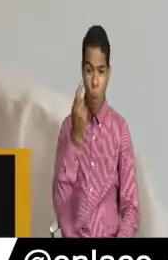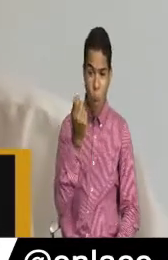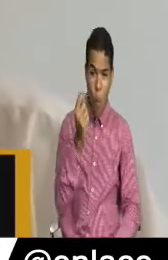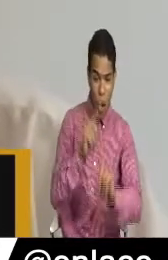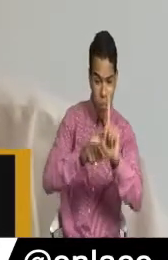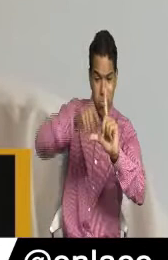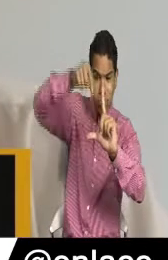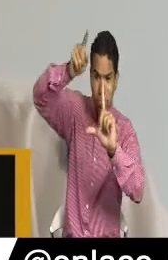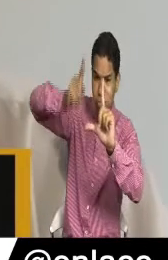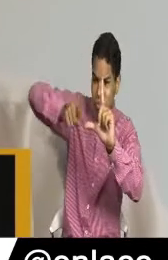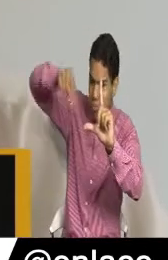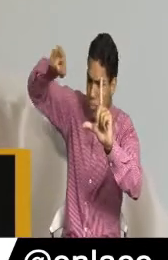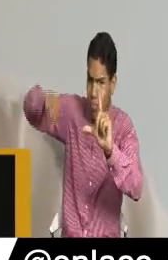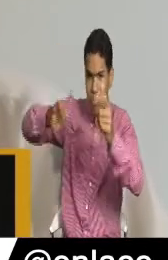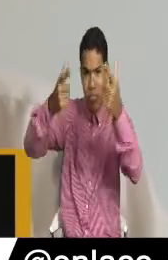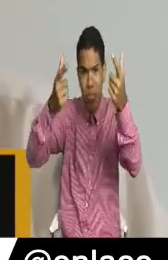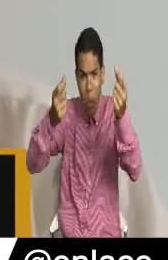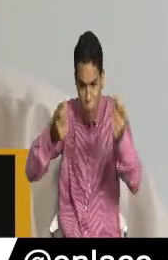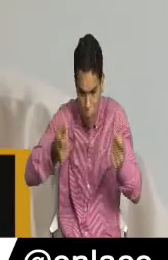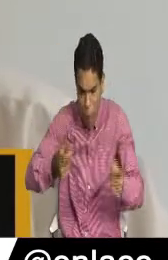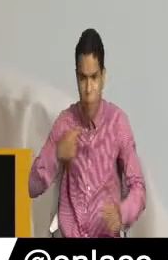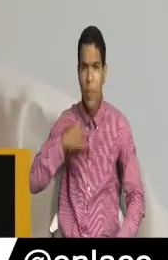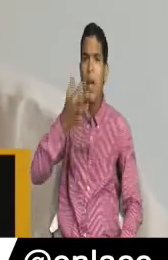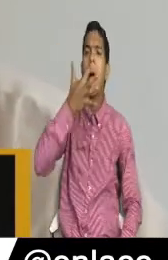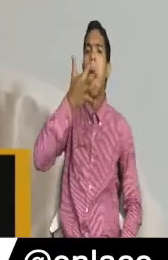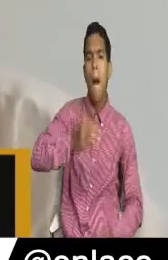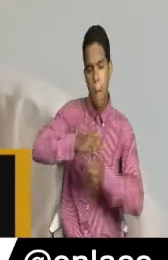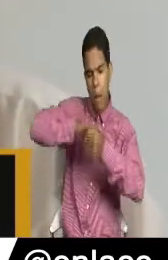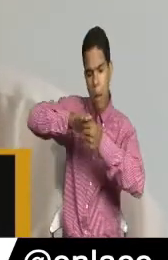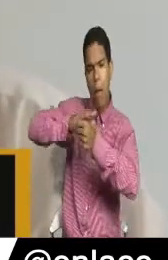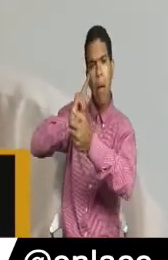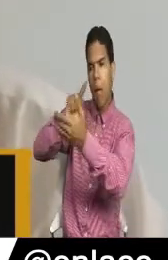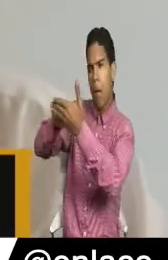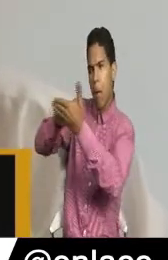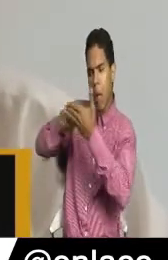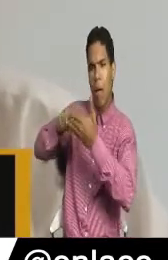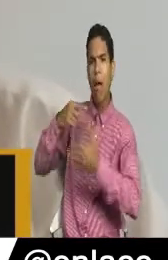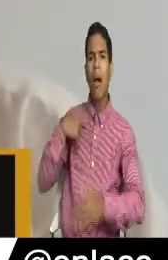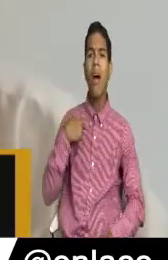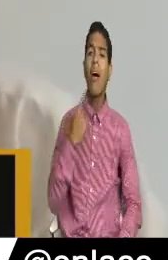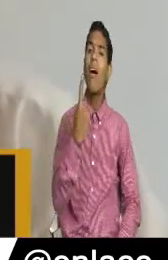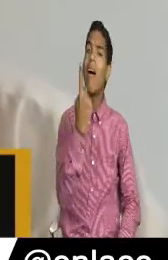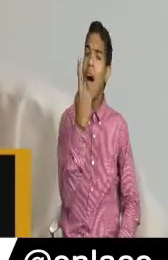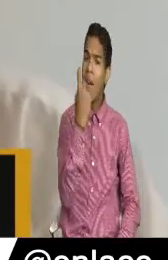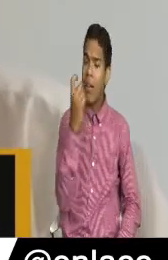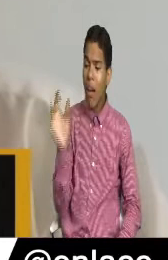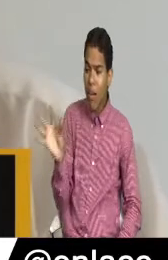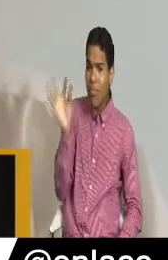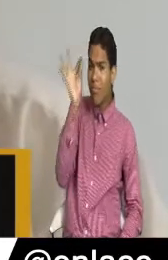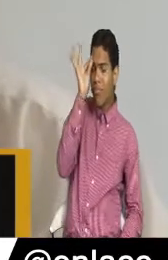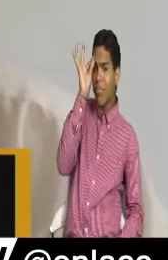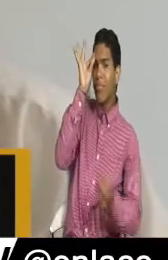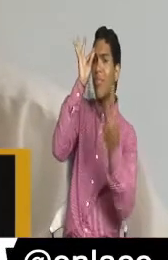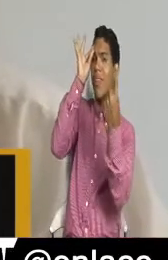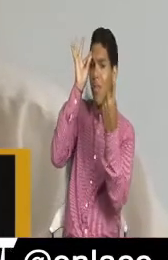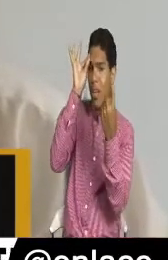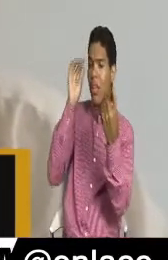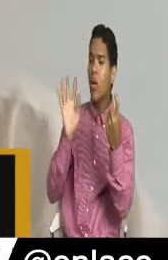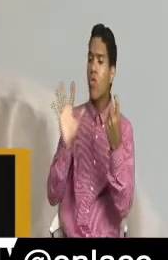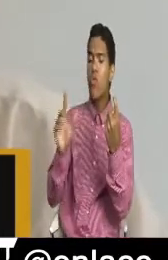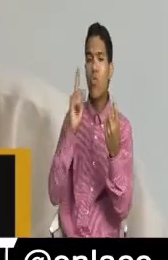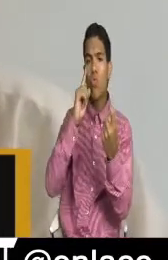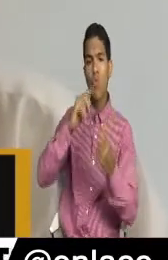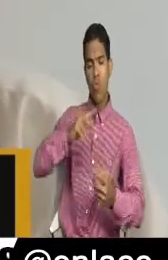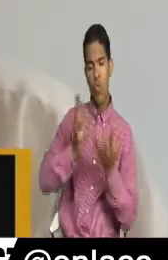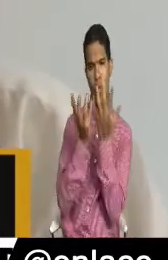ver la situación y nos muestran la realidad de las cosas, sin contar que no hemos tenido la aprobación por parte de Mota Engil